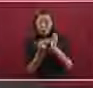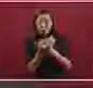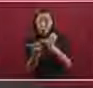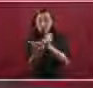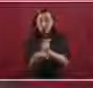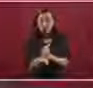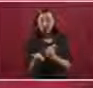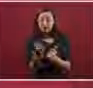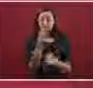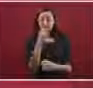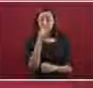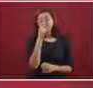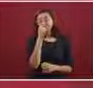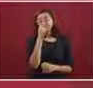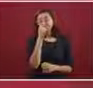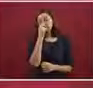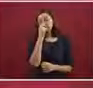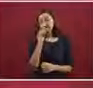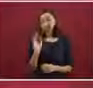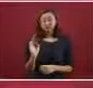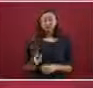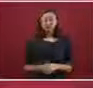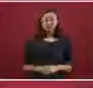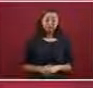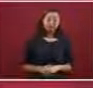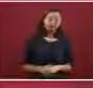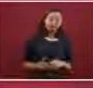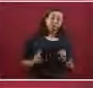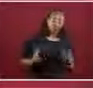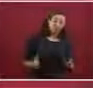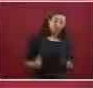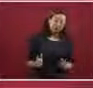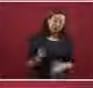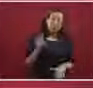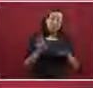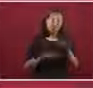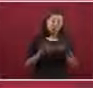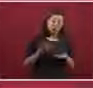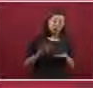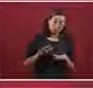pueden ser iguales, eso es muy relativo